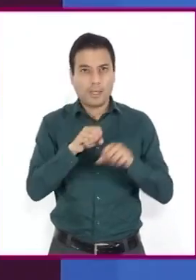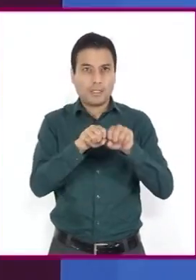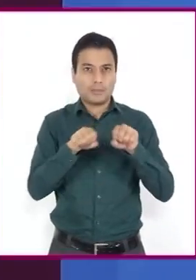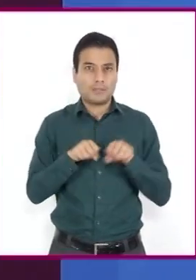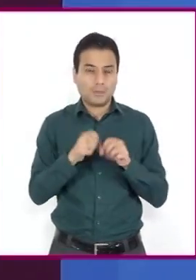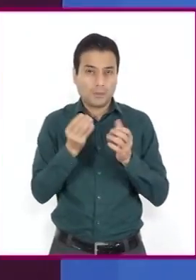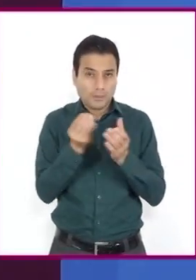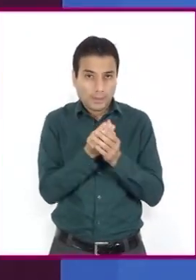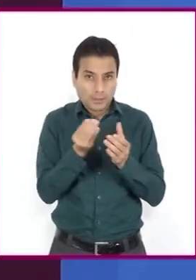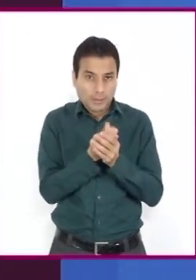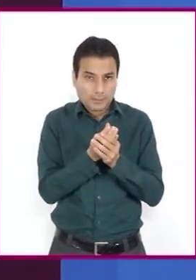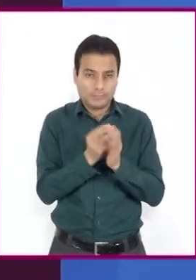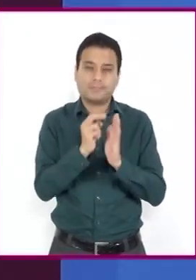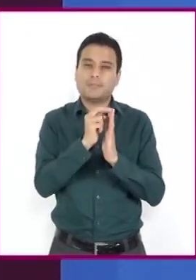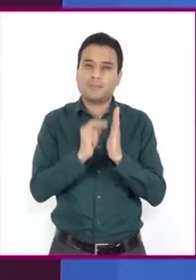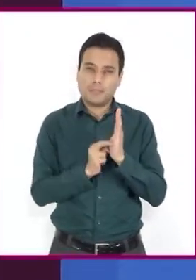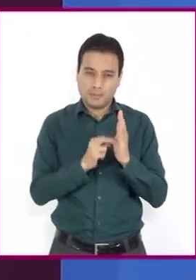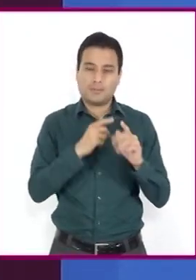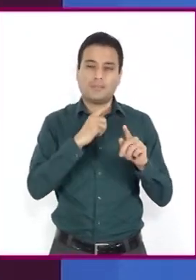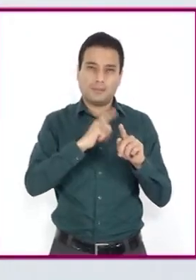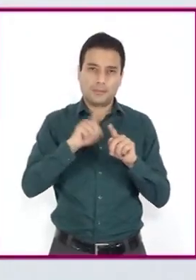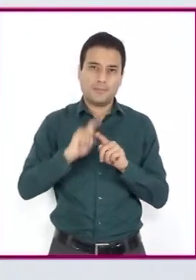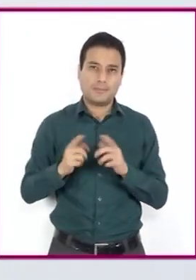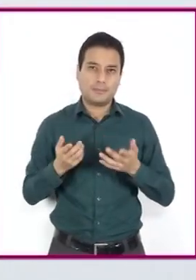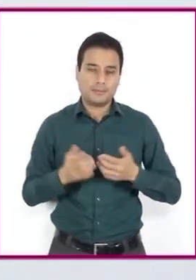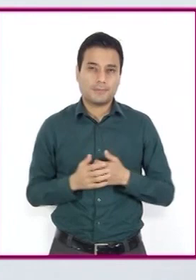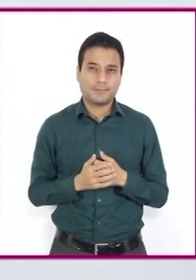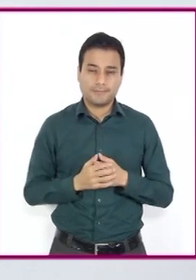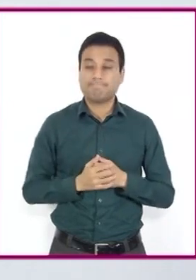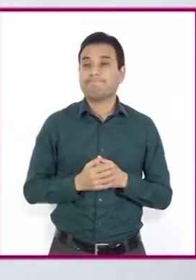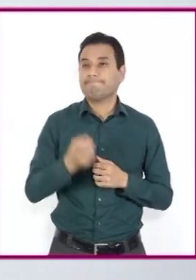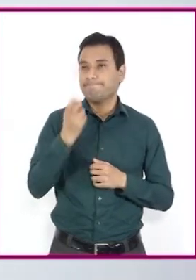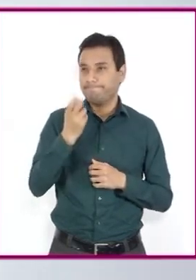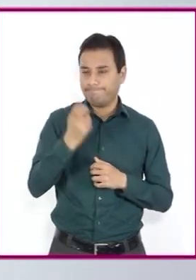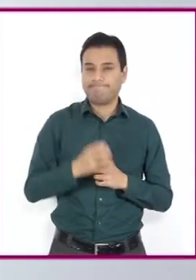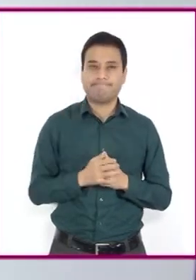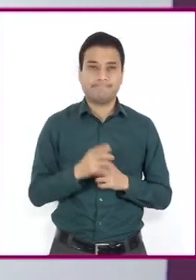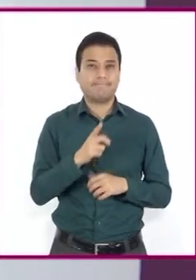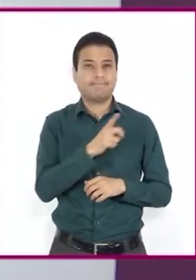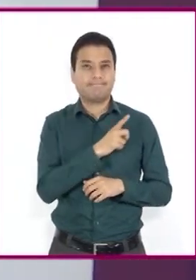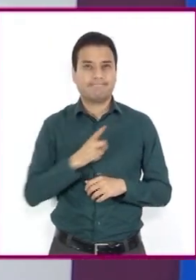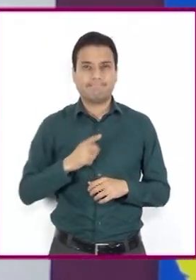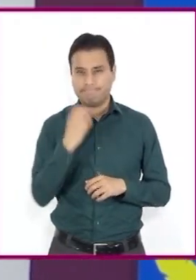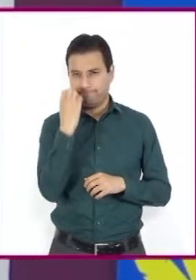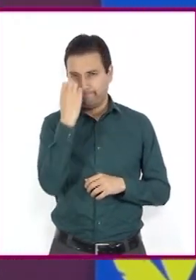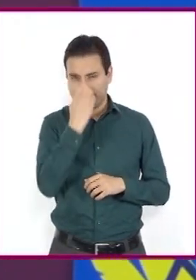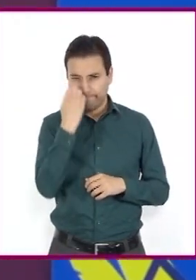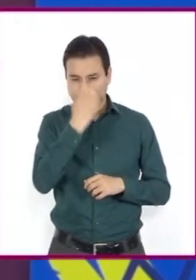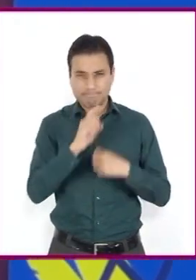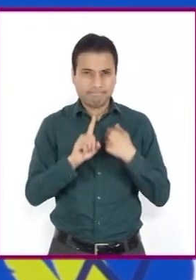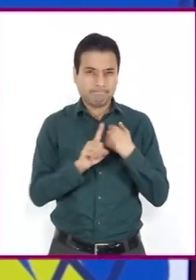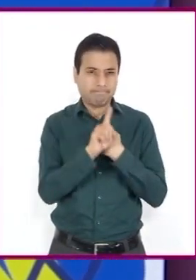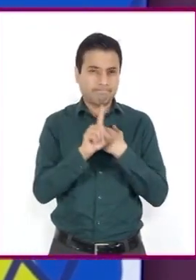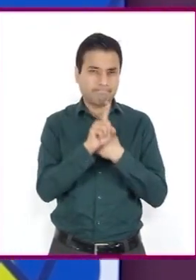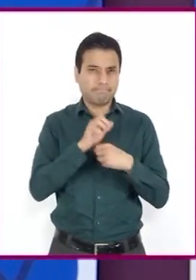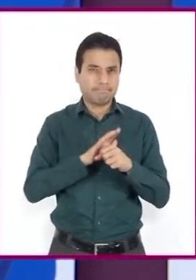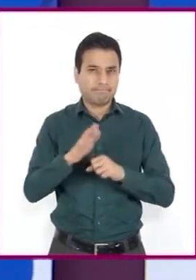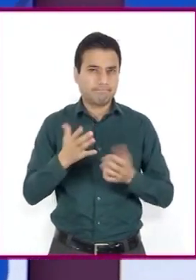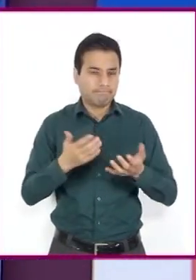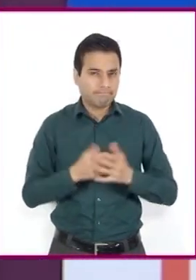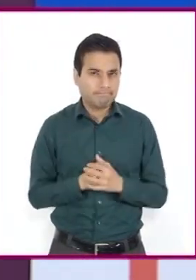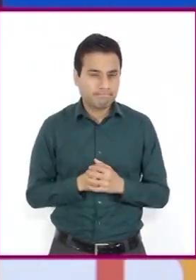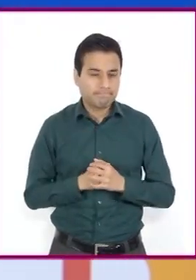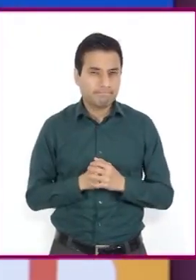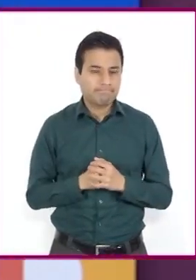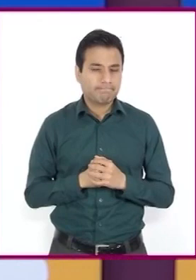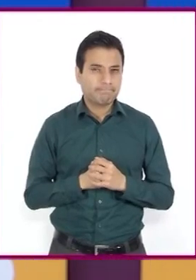cada espacio tiene un contexto diferente. Debemos revisar cuáles son las problemáticas o cuáles podrían